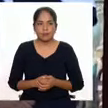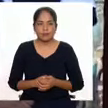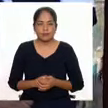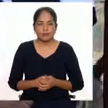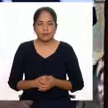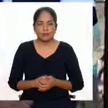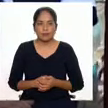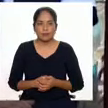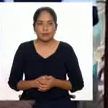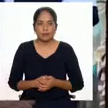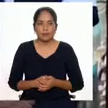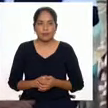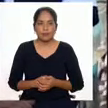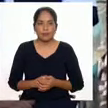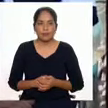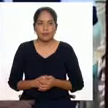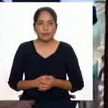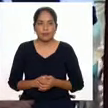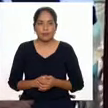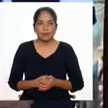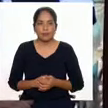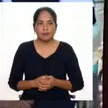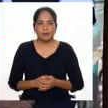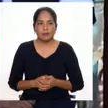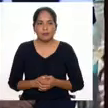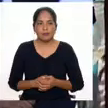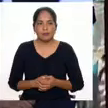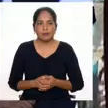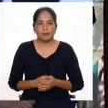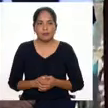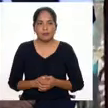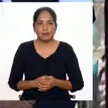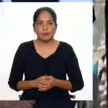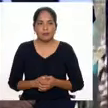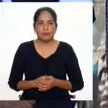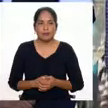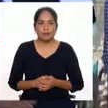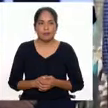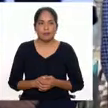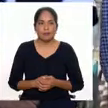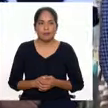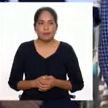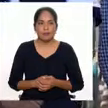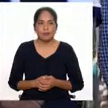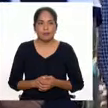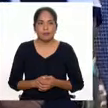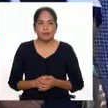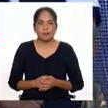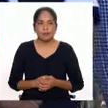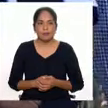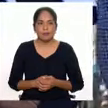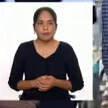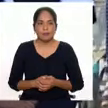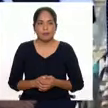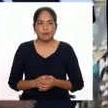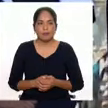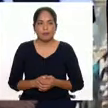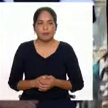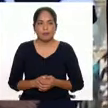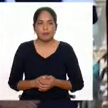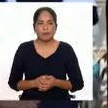Tukusunhuiwan kusikuni. Kay hatun wasi hospital Atalaya